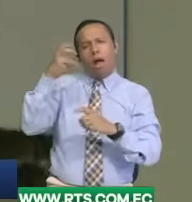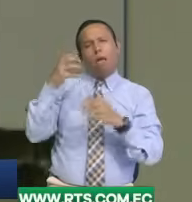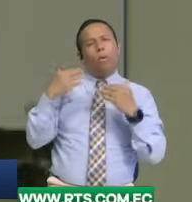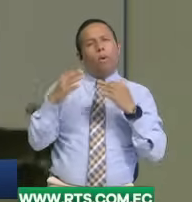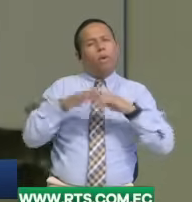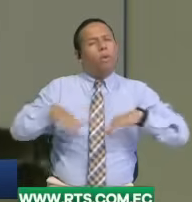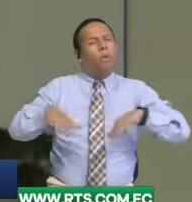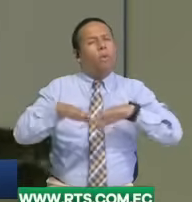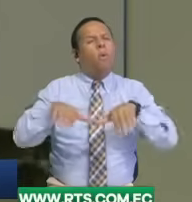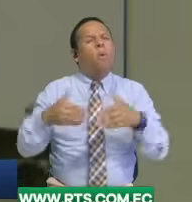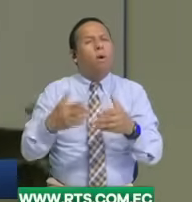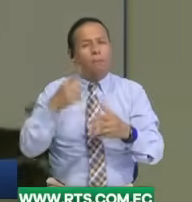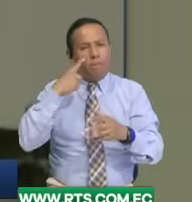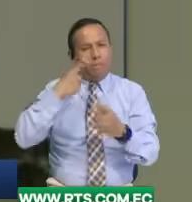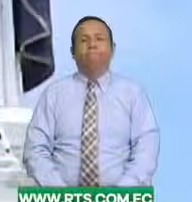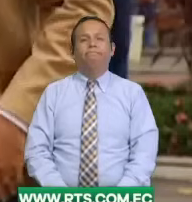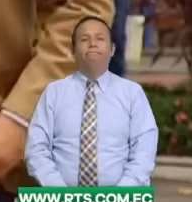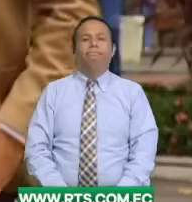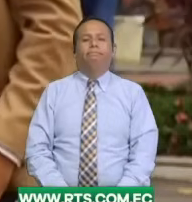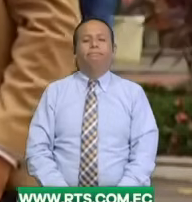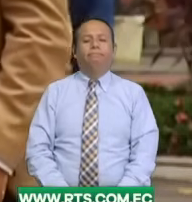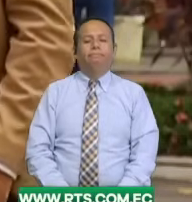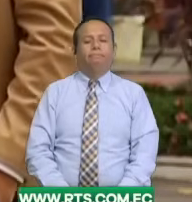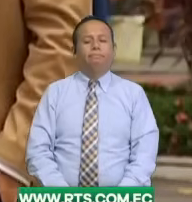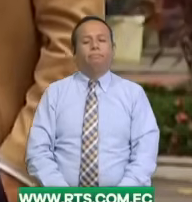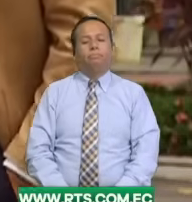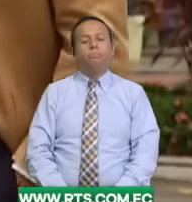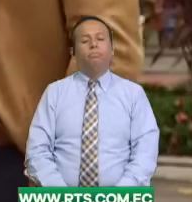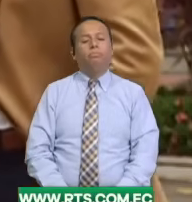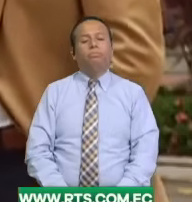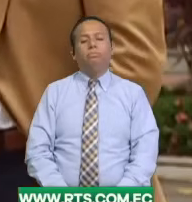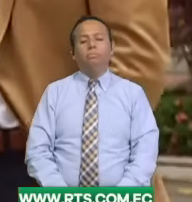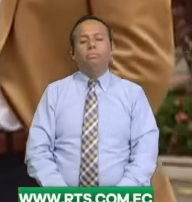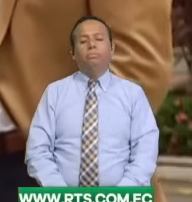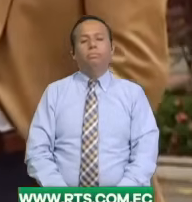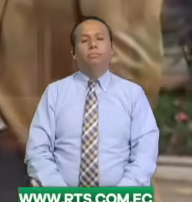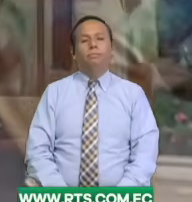pasados. Volvemos enseguida. Como Jorge Escobar.